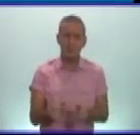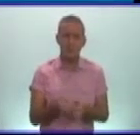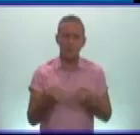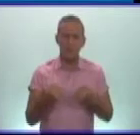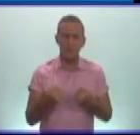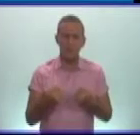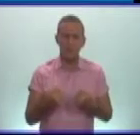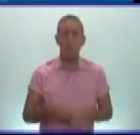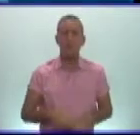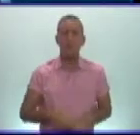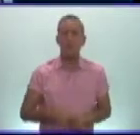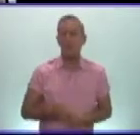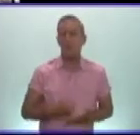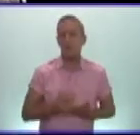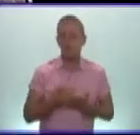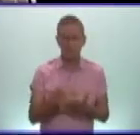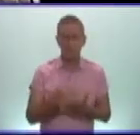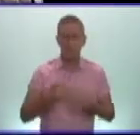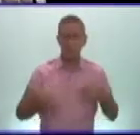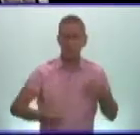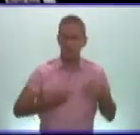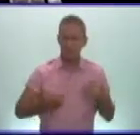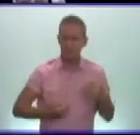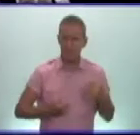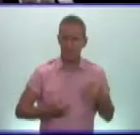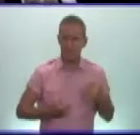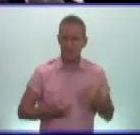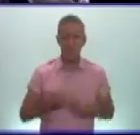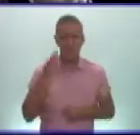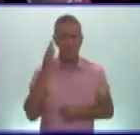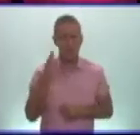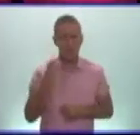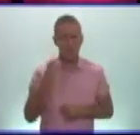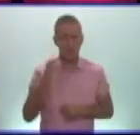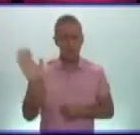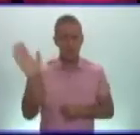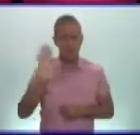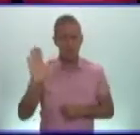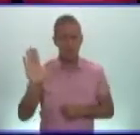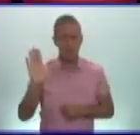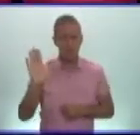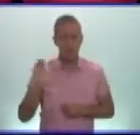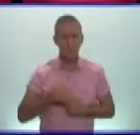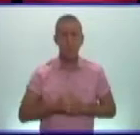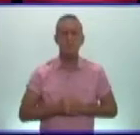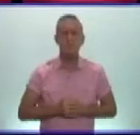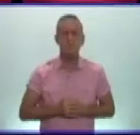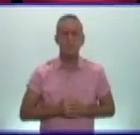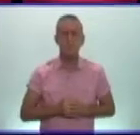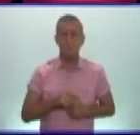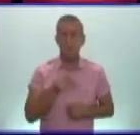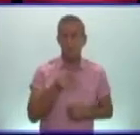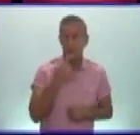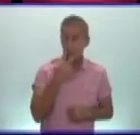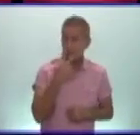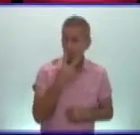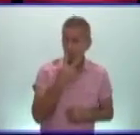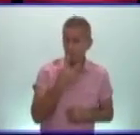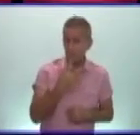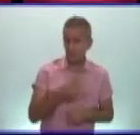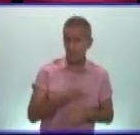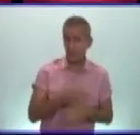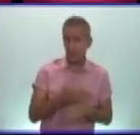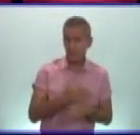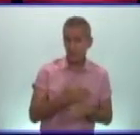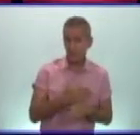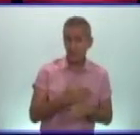respetuosamente Bernarda Toro de Gómez. Fíjense la diferencia que existe entre esta carta escrita